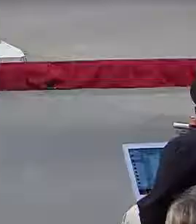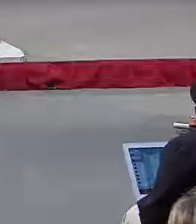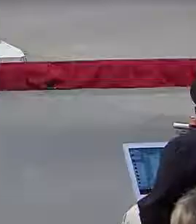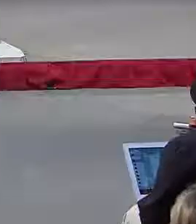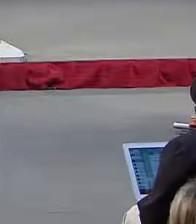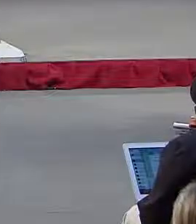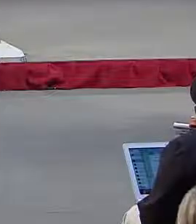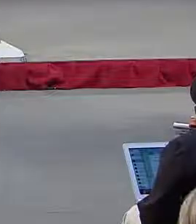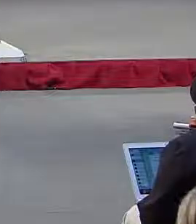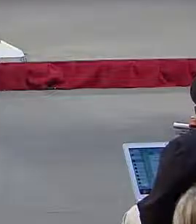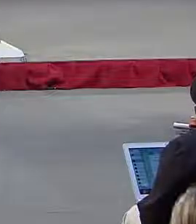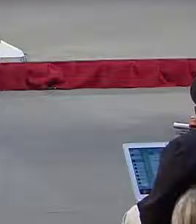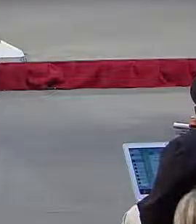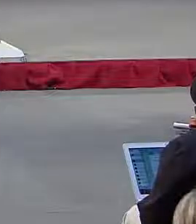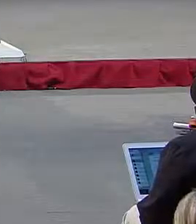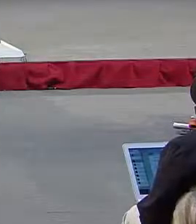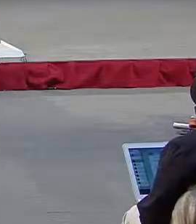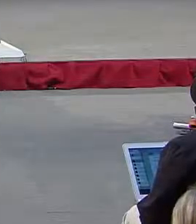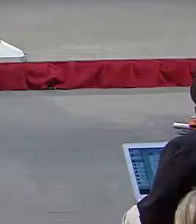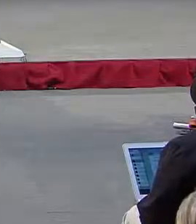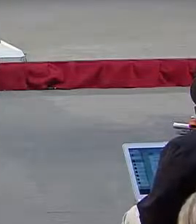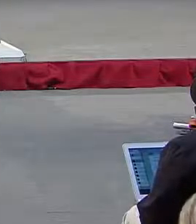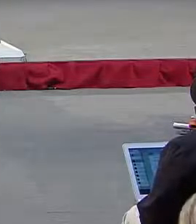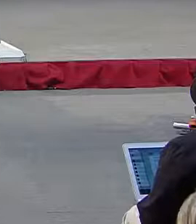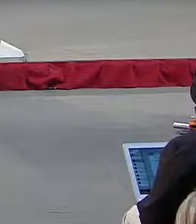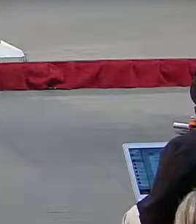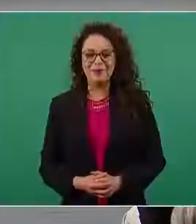No. Quítalo.